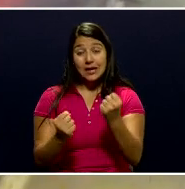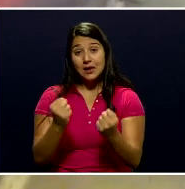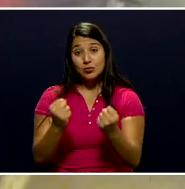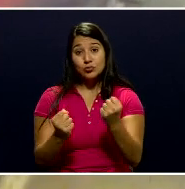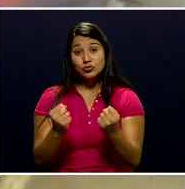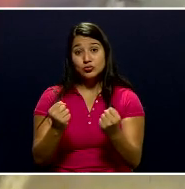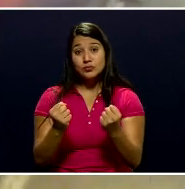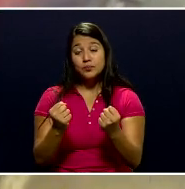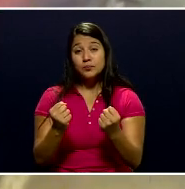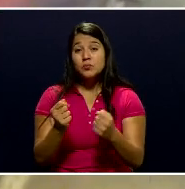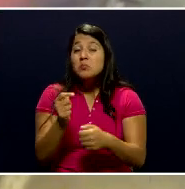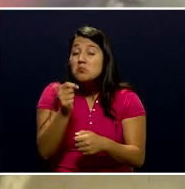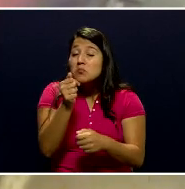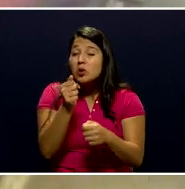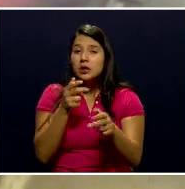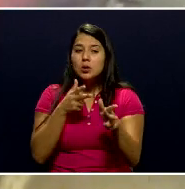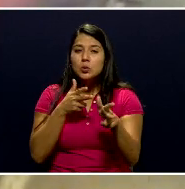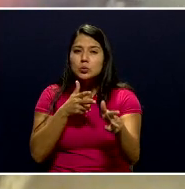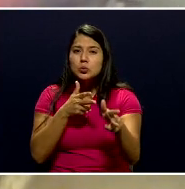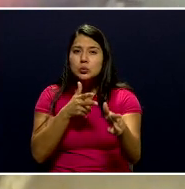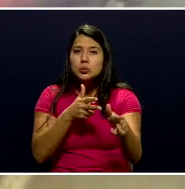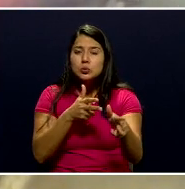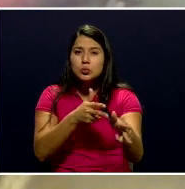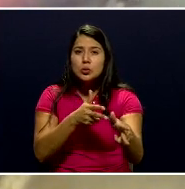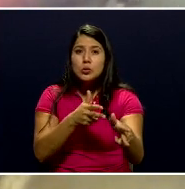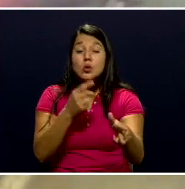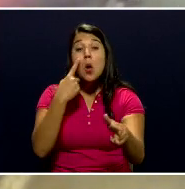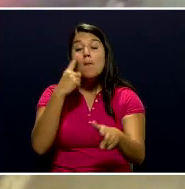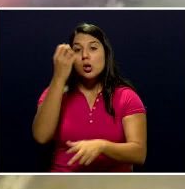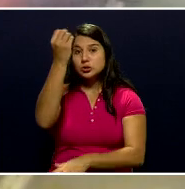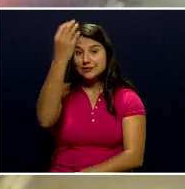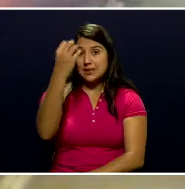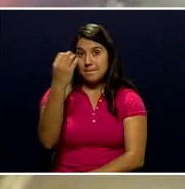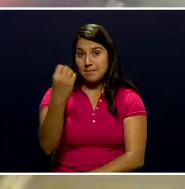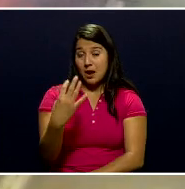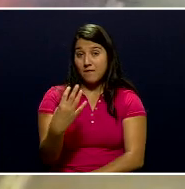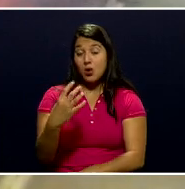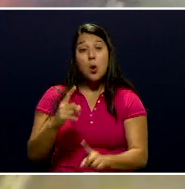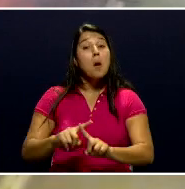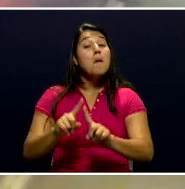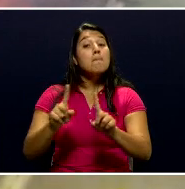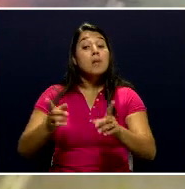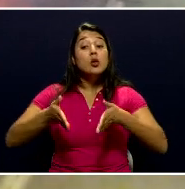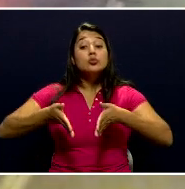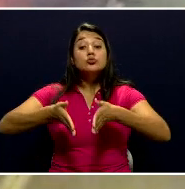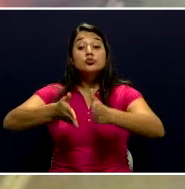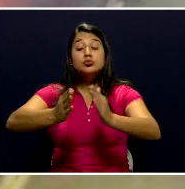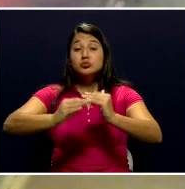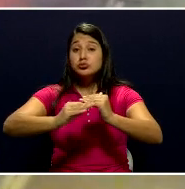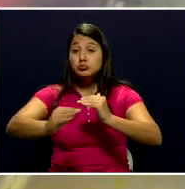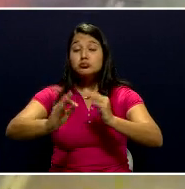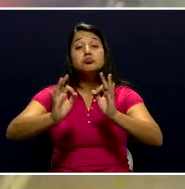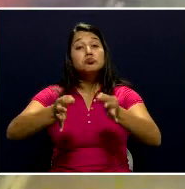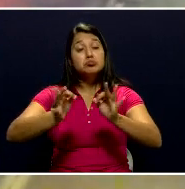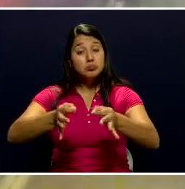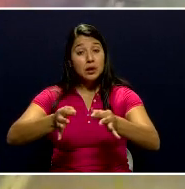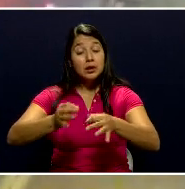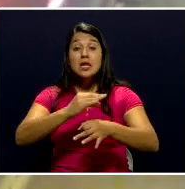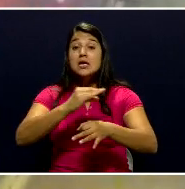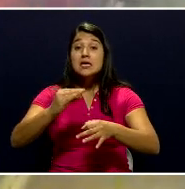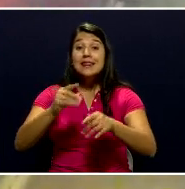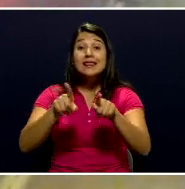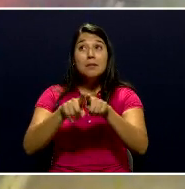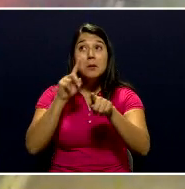Hay un poquito de congestión debido al semáforo, pero la superficie de rodaje está en buenas condiciones y